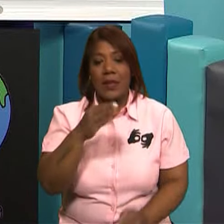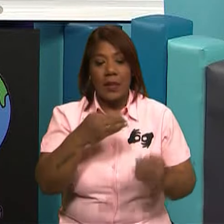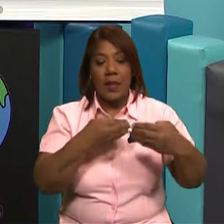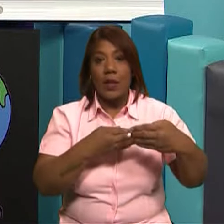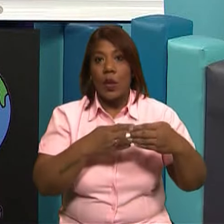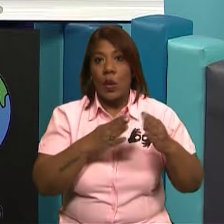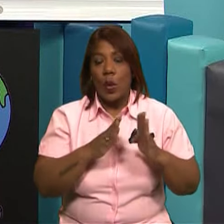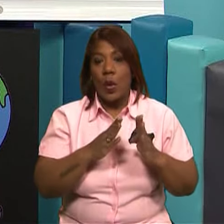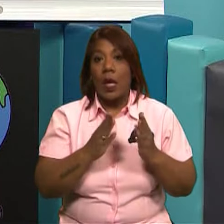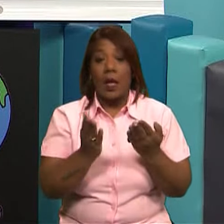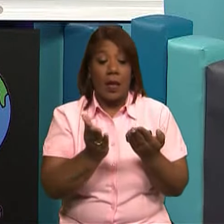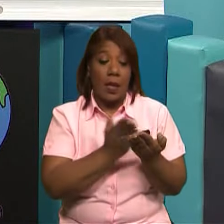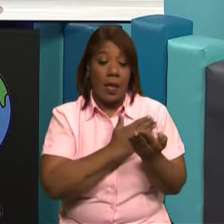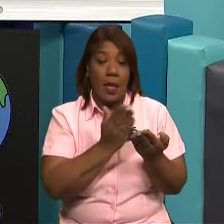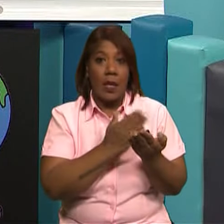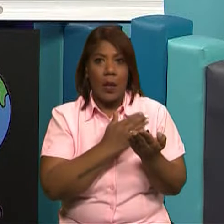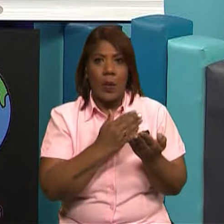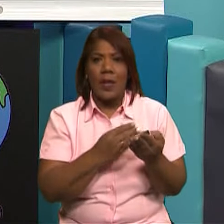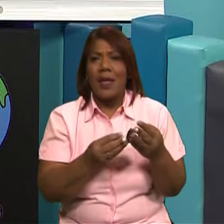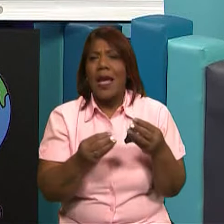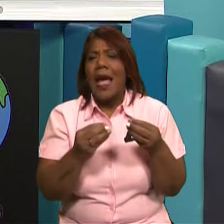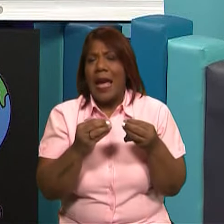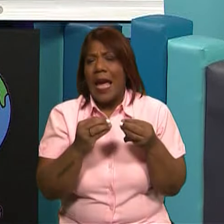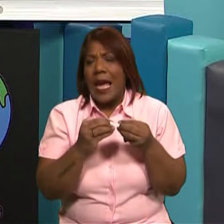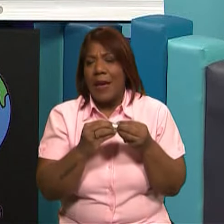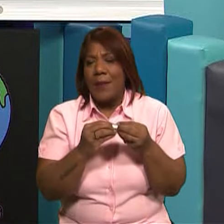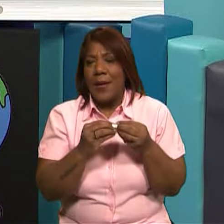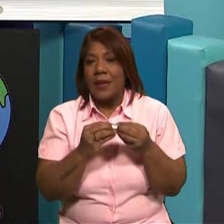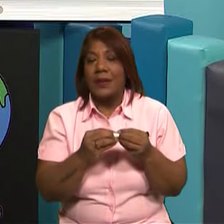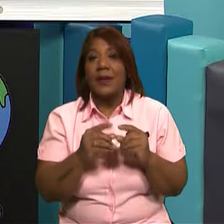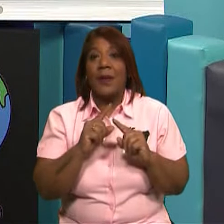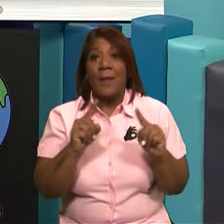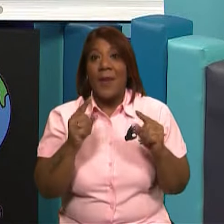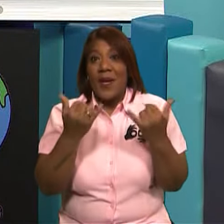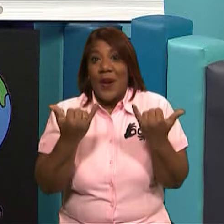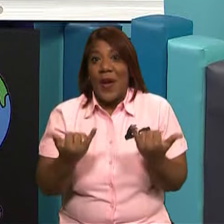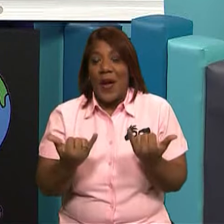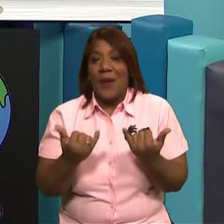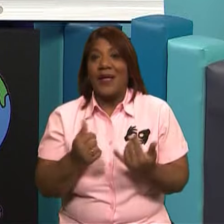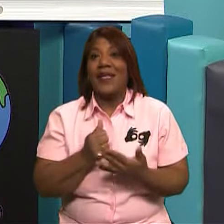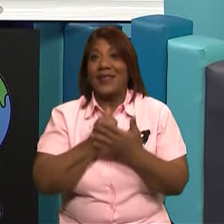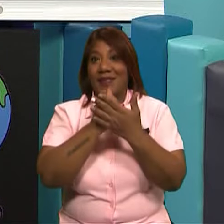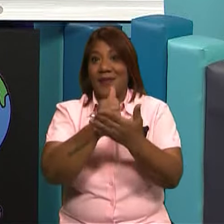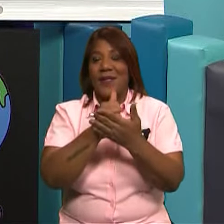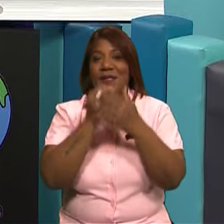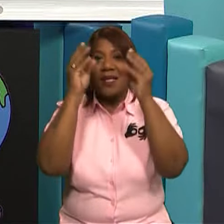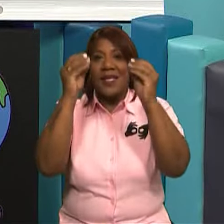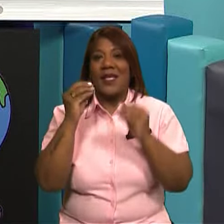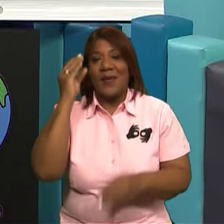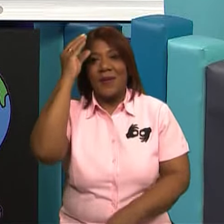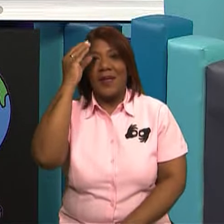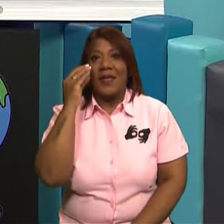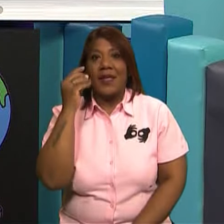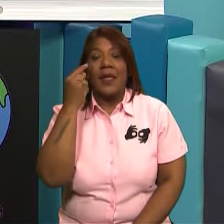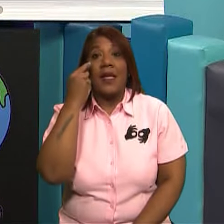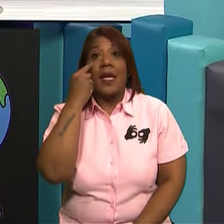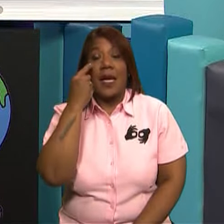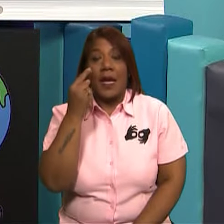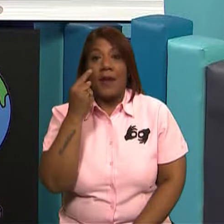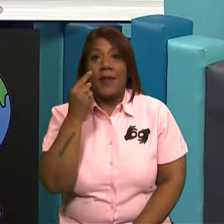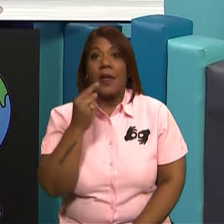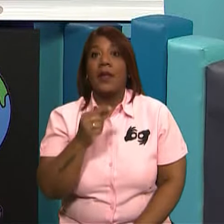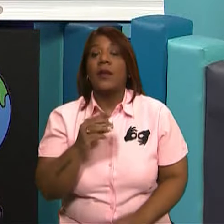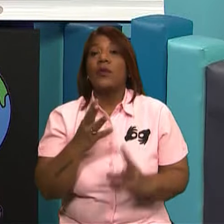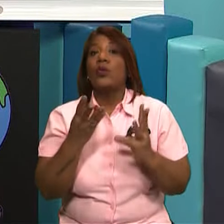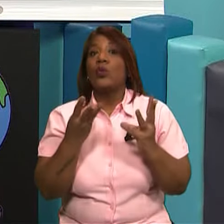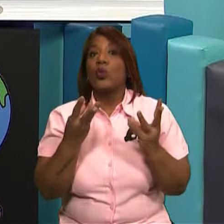opciones para resolverla. Vamos a utilizar en este momento algunos elementos que nos ayuden a representar esa cantidad